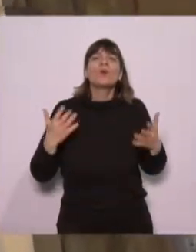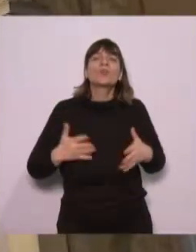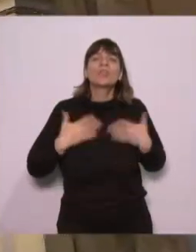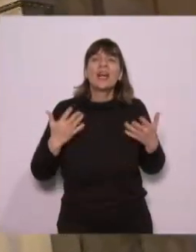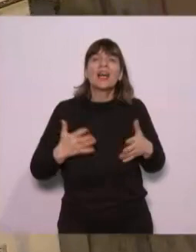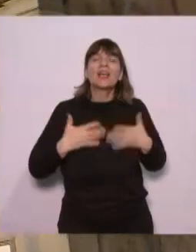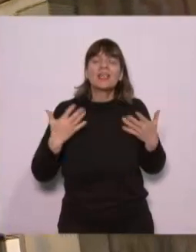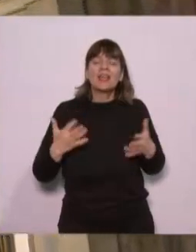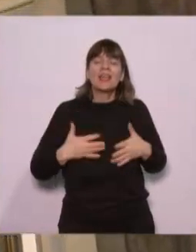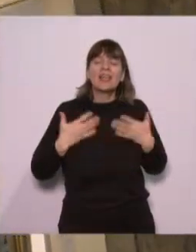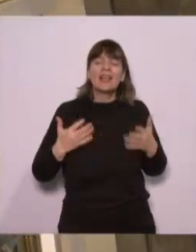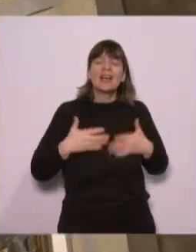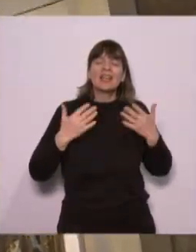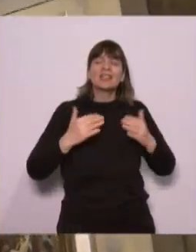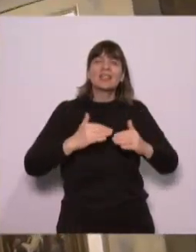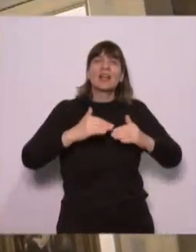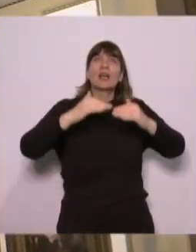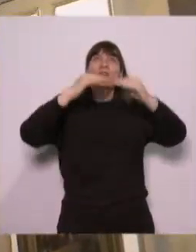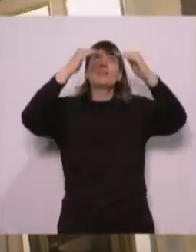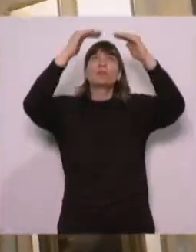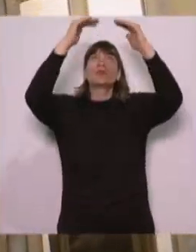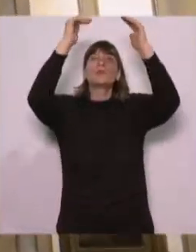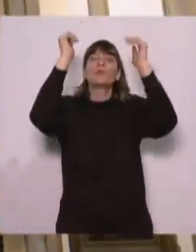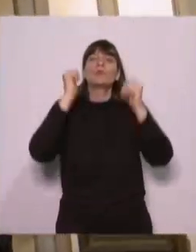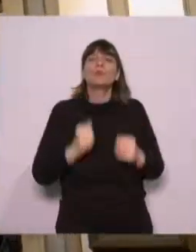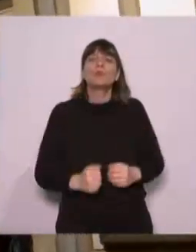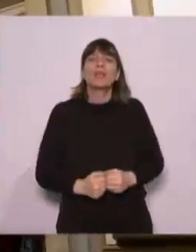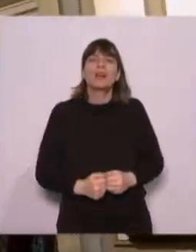Señor. Hosana en las